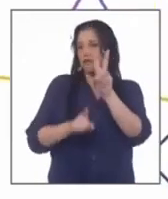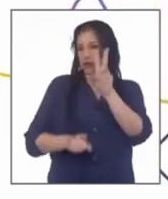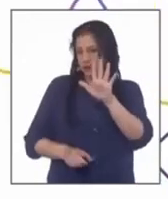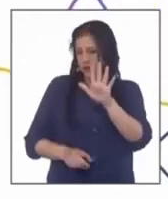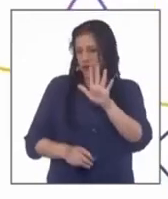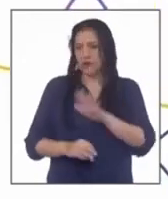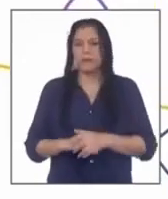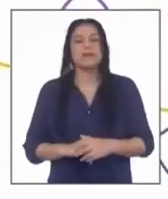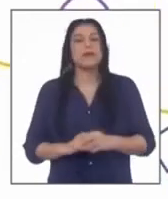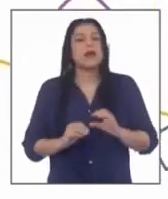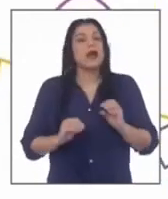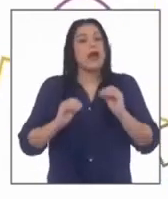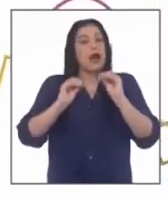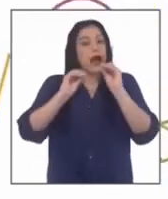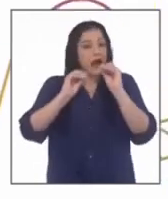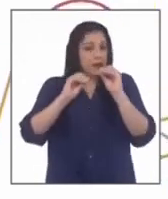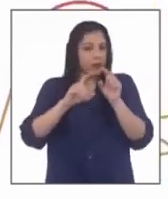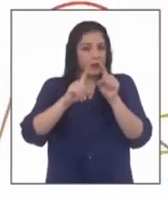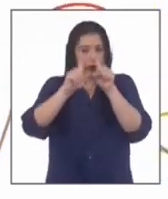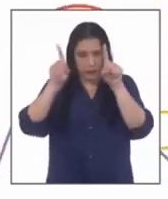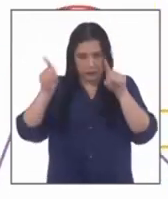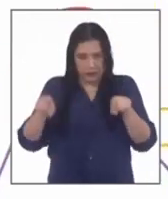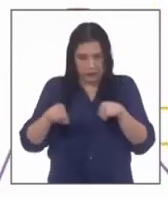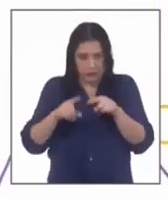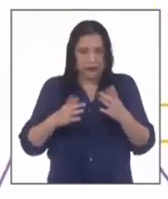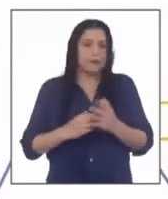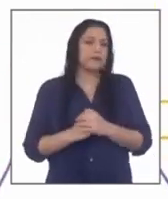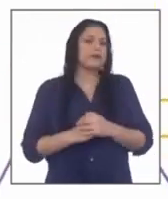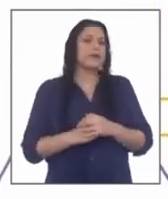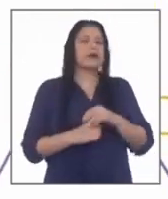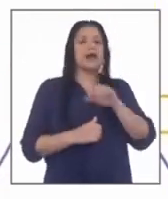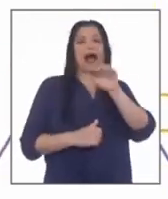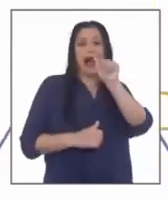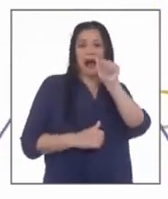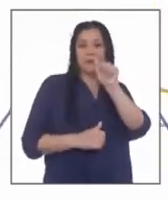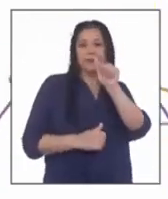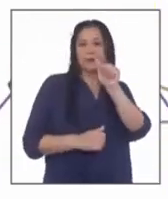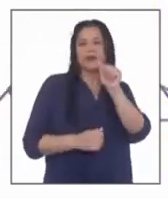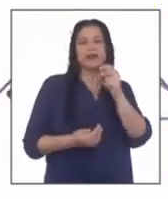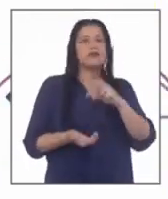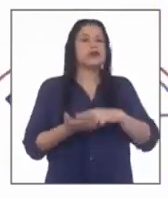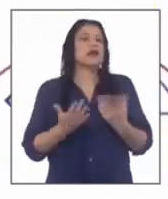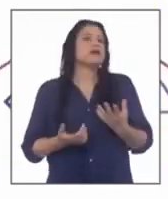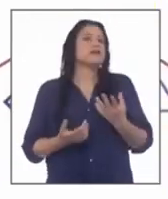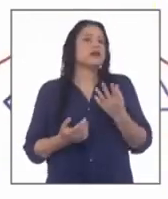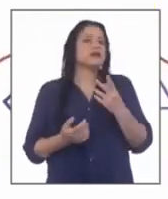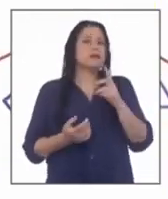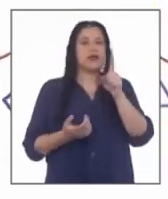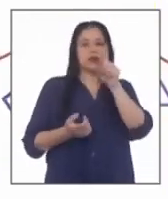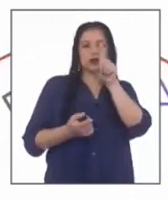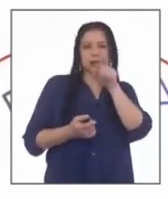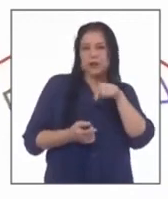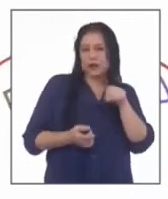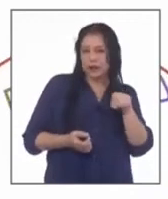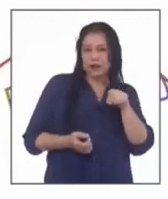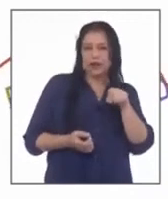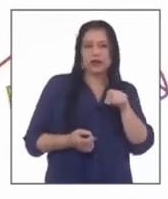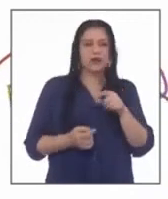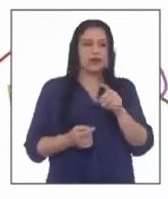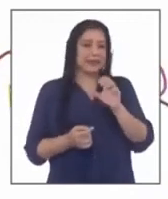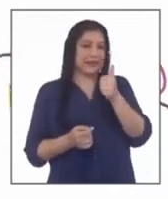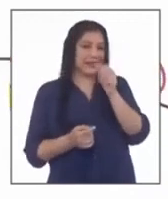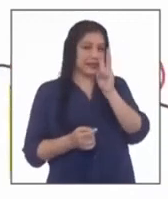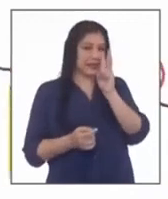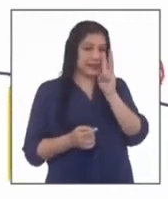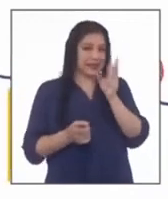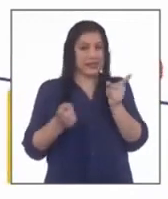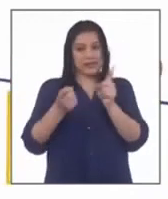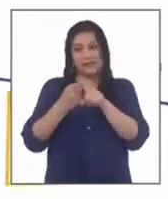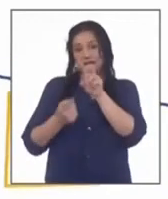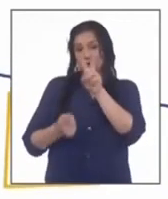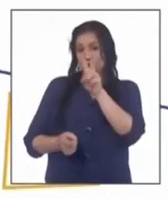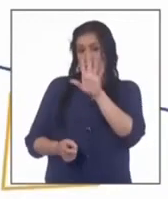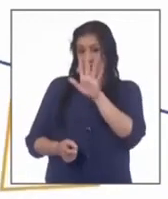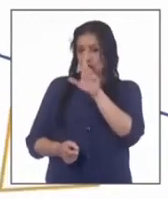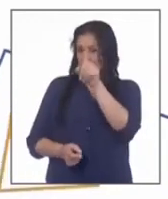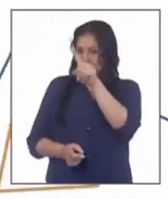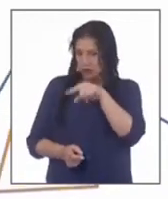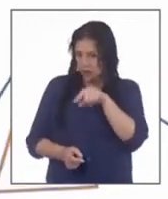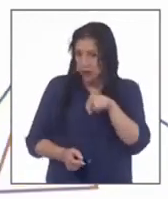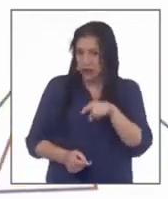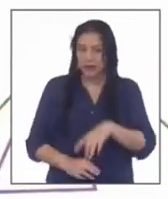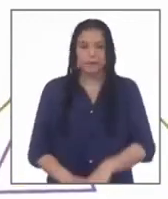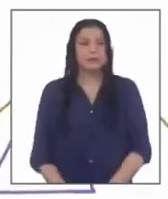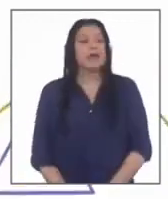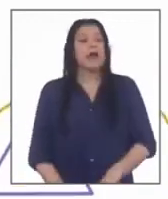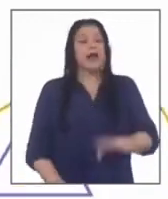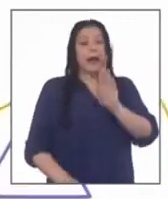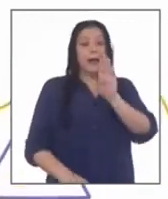Al expresar en intervalo, el que llamaremos intervalo A, sería un intervalo semiabierto por la izquierda desde 16 hasta 25. En